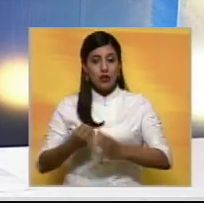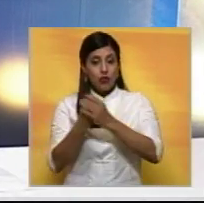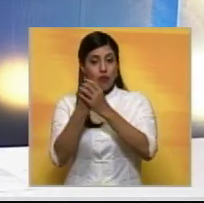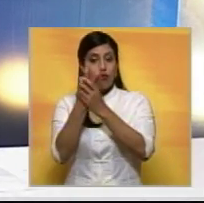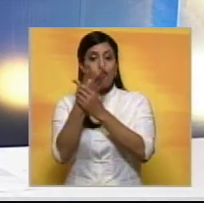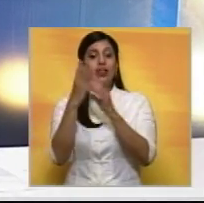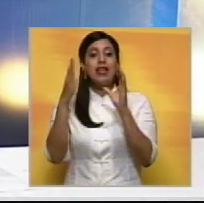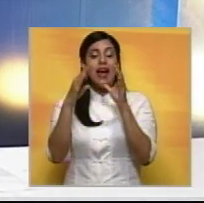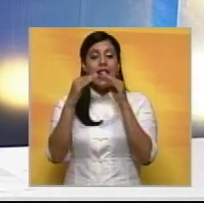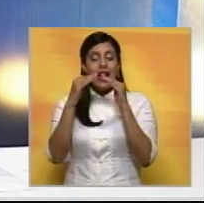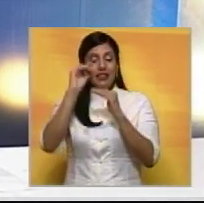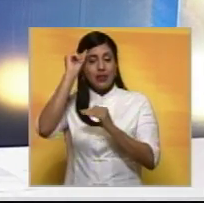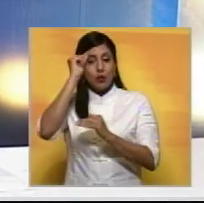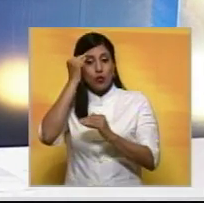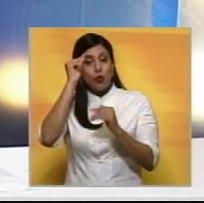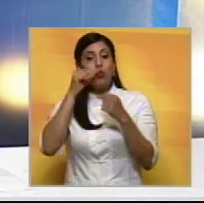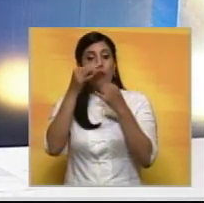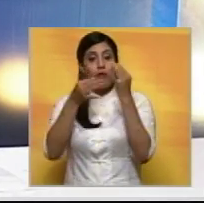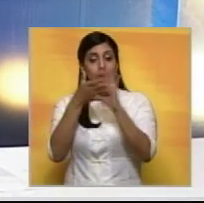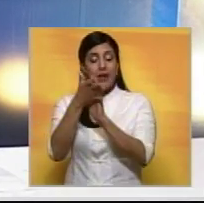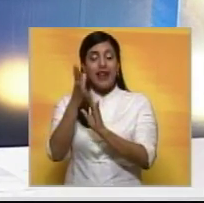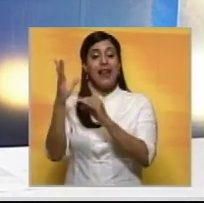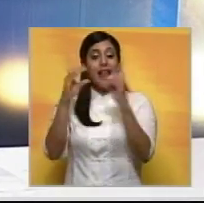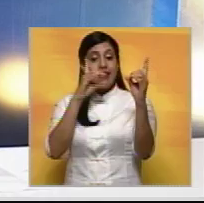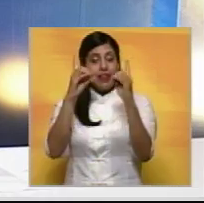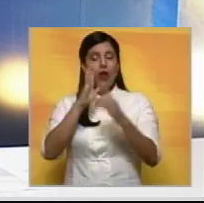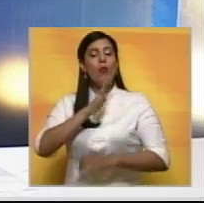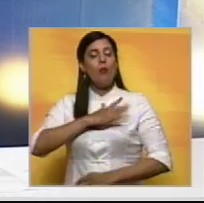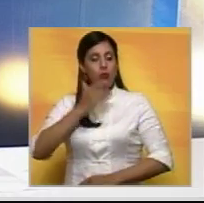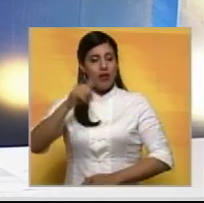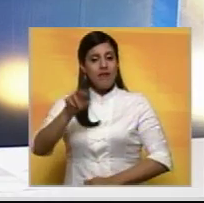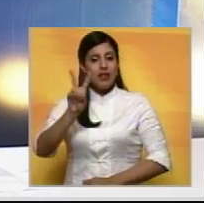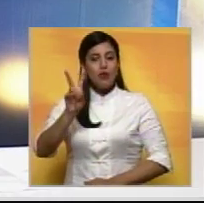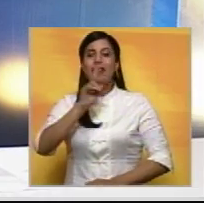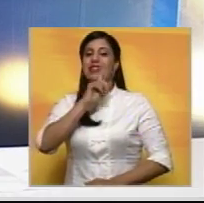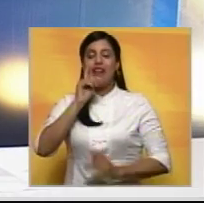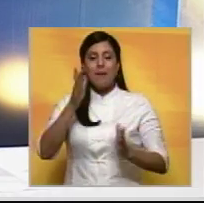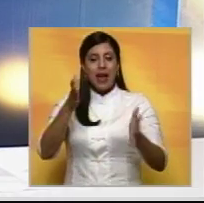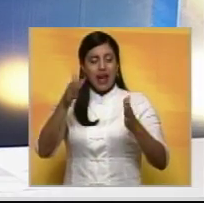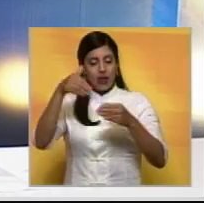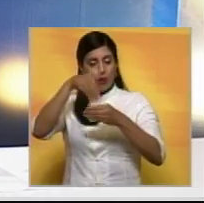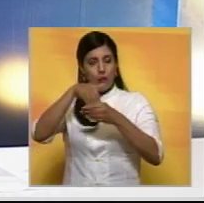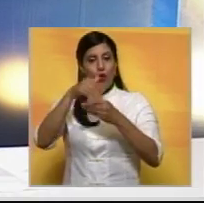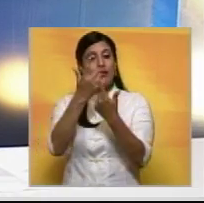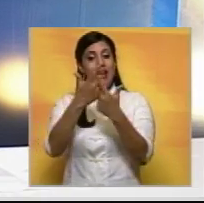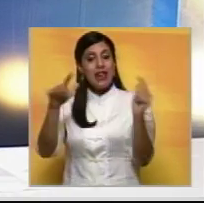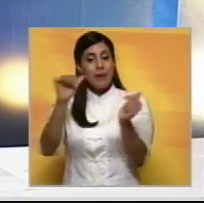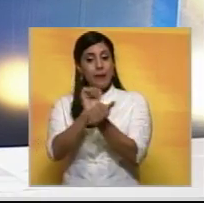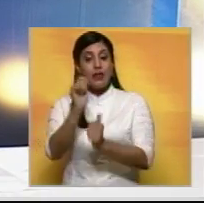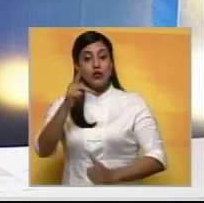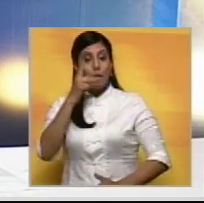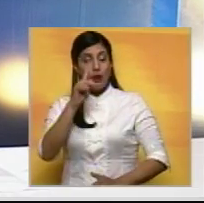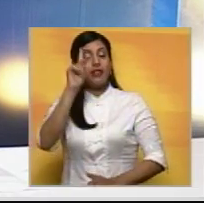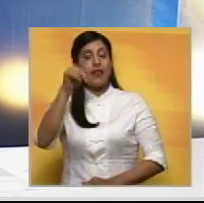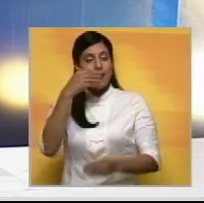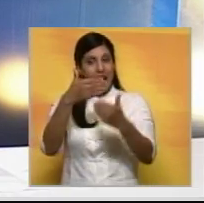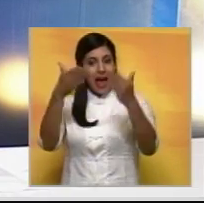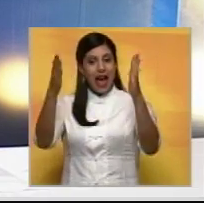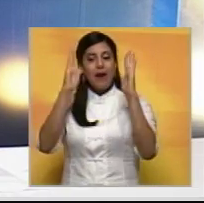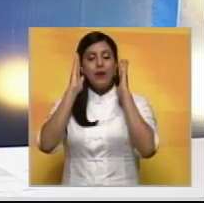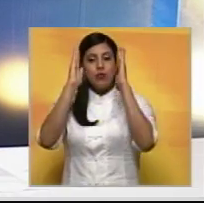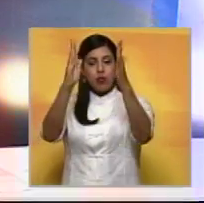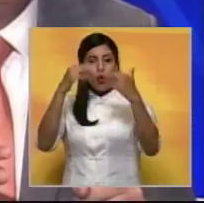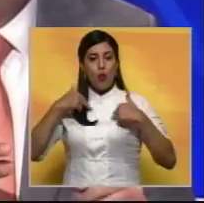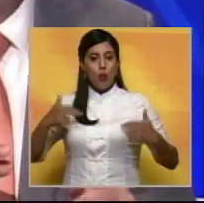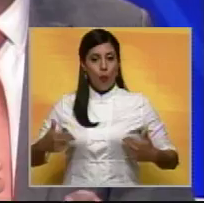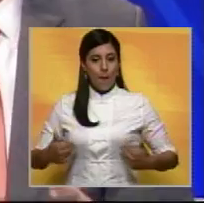Fundación Casa Arturo Uslar Pietri, aseguró que el diálogo solo es posible en Venezuela cuando haya elecciones, se liberen a los presos políticos y se abra un canal